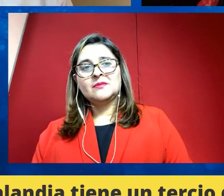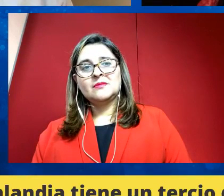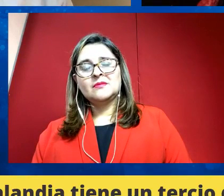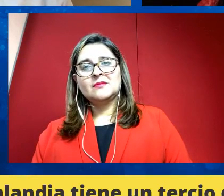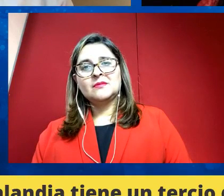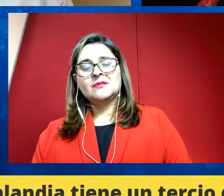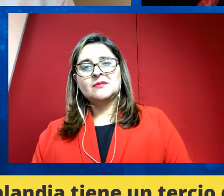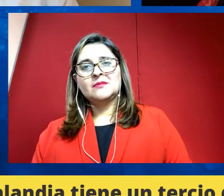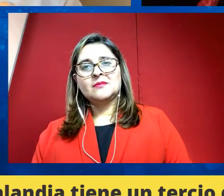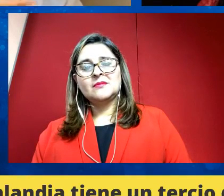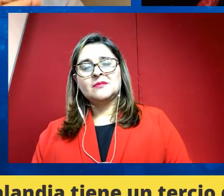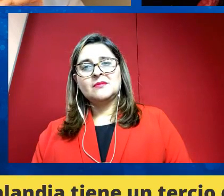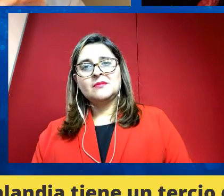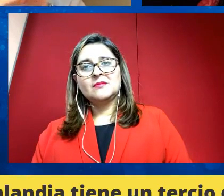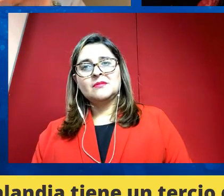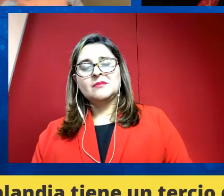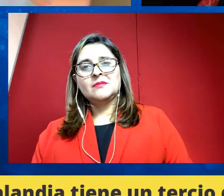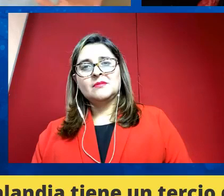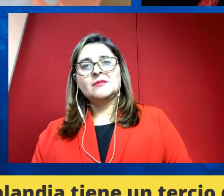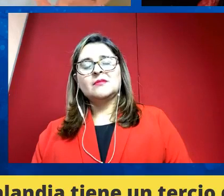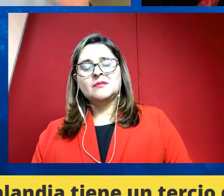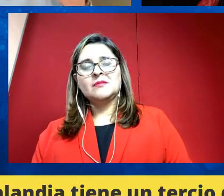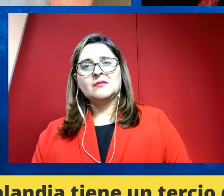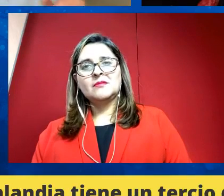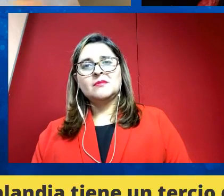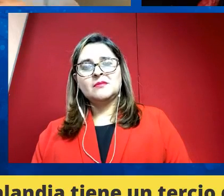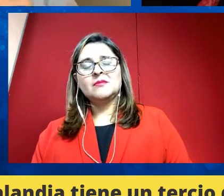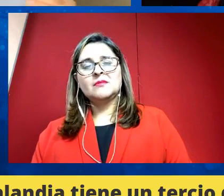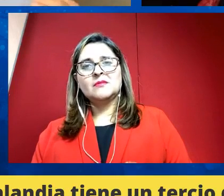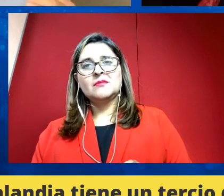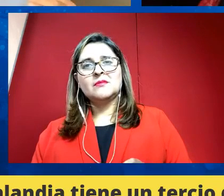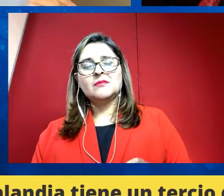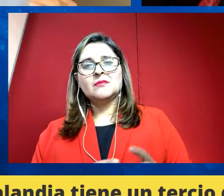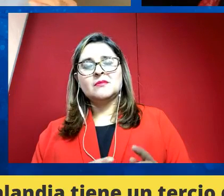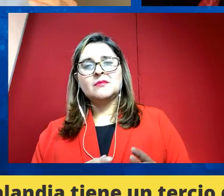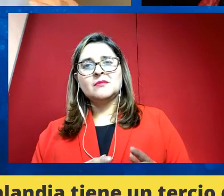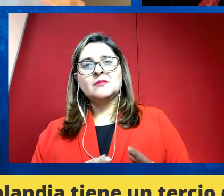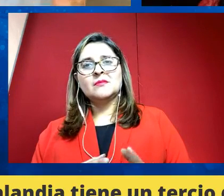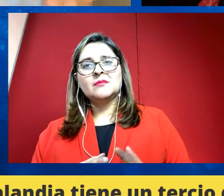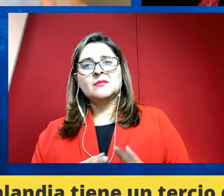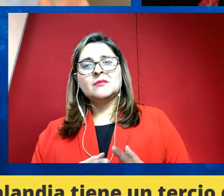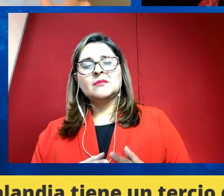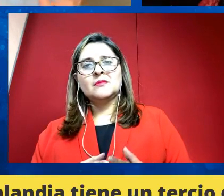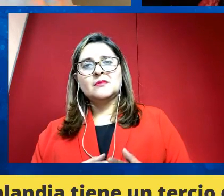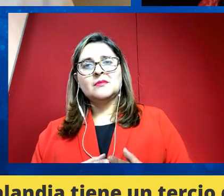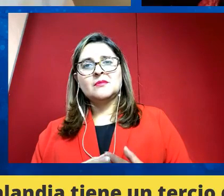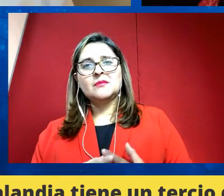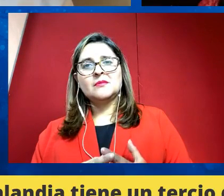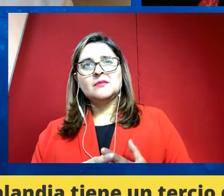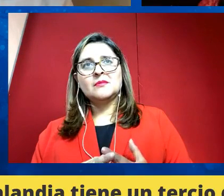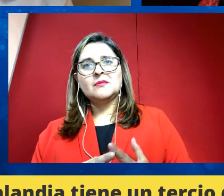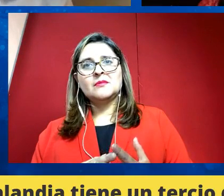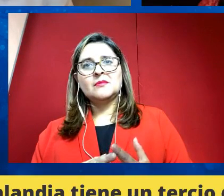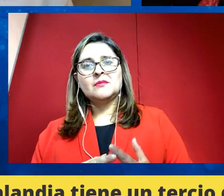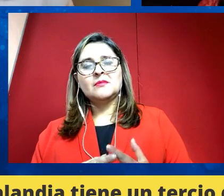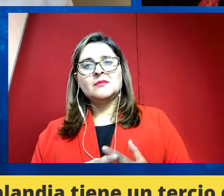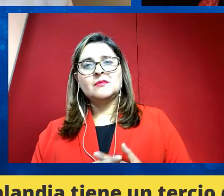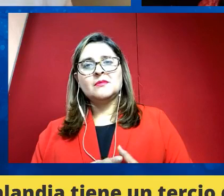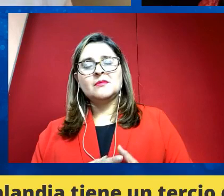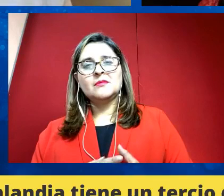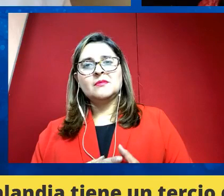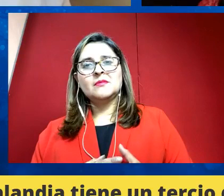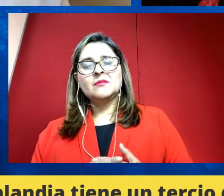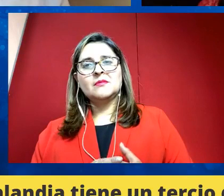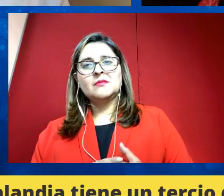fácil. No estoy por criticar a nadie. Realmente no está en mi ánimo. Pero nos rebajaron en un